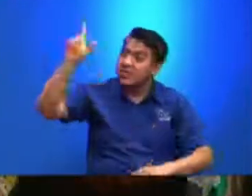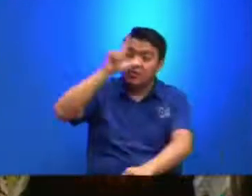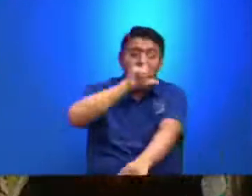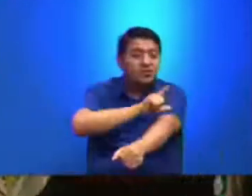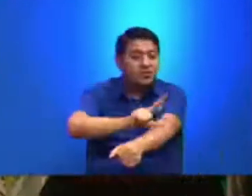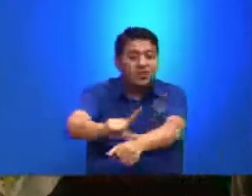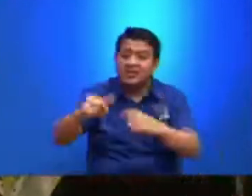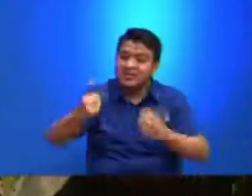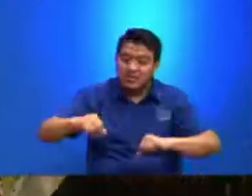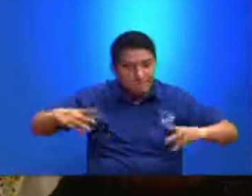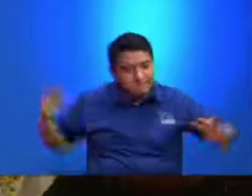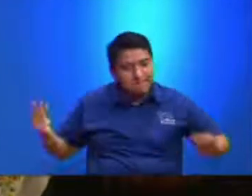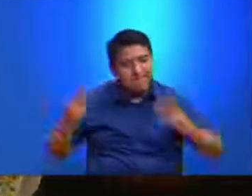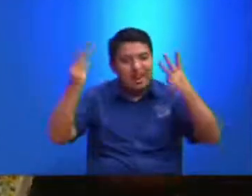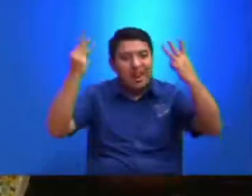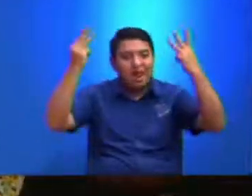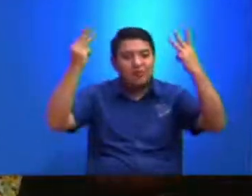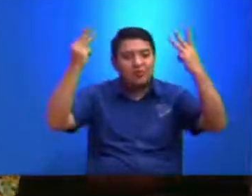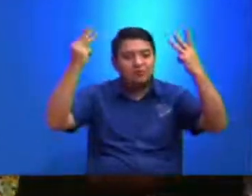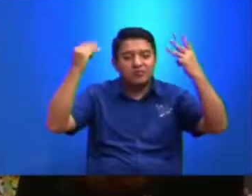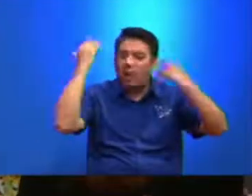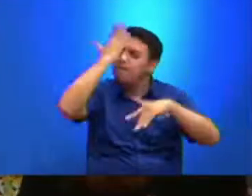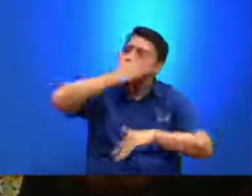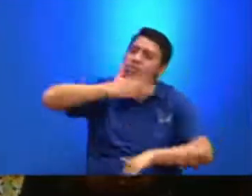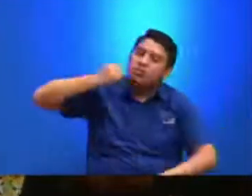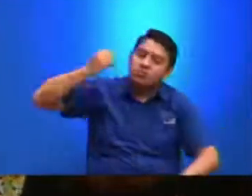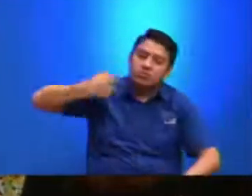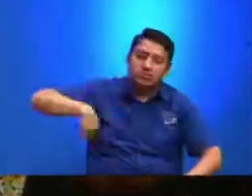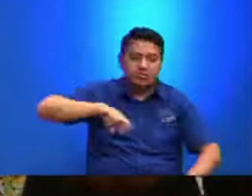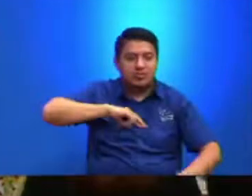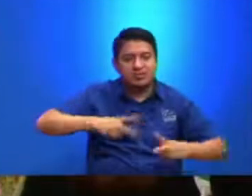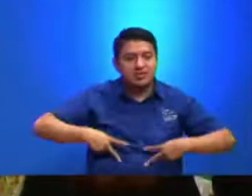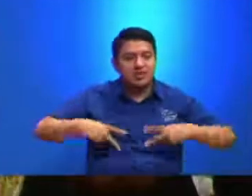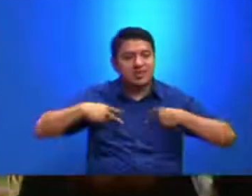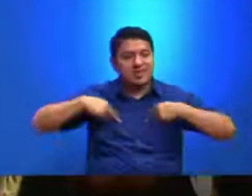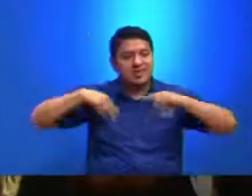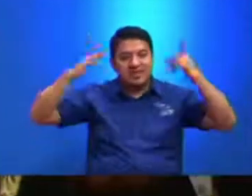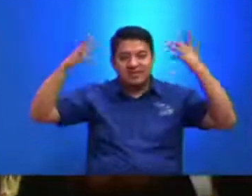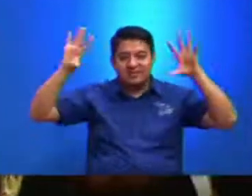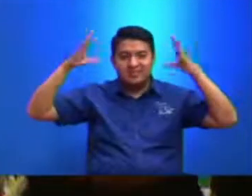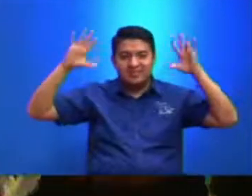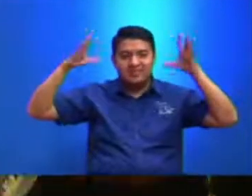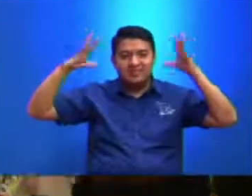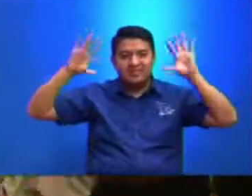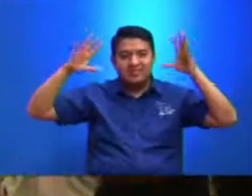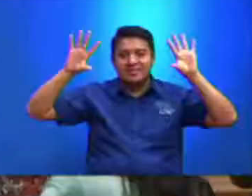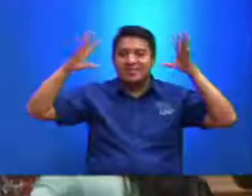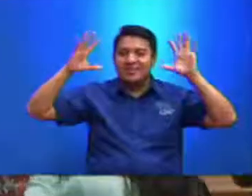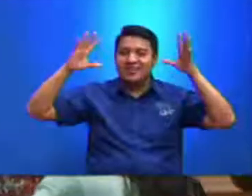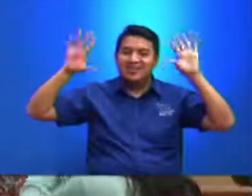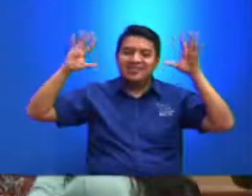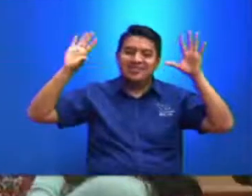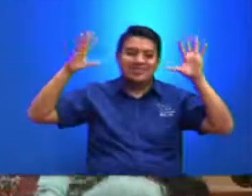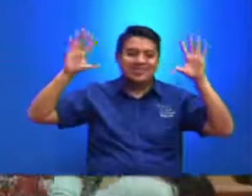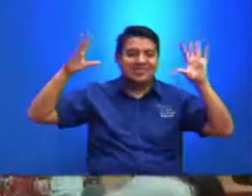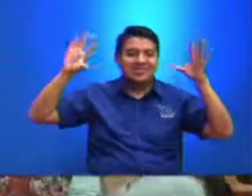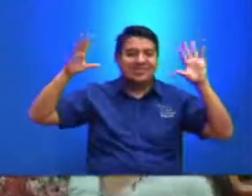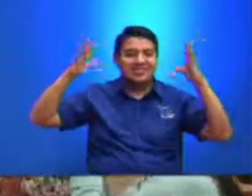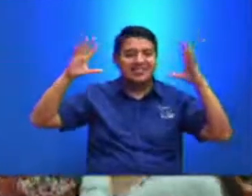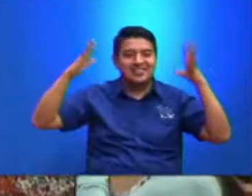milagros maravillosos en nuestra vida. Dele fuerte ese aplauso al Señor con todo su corazón.